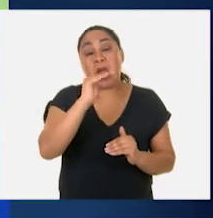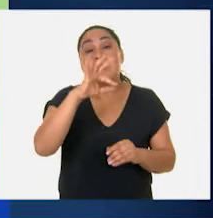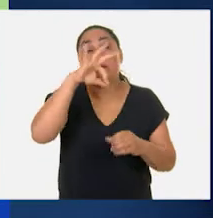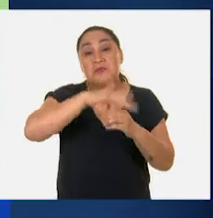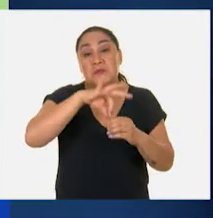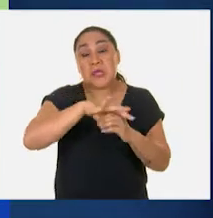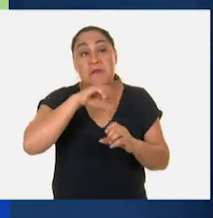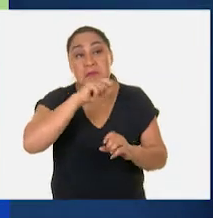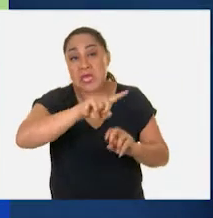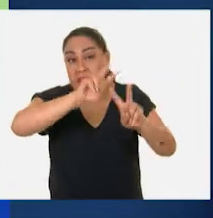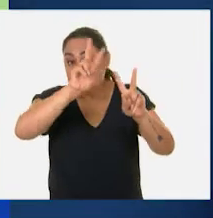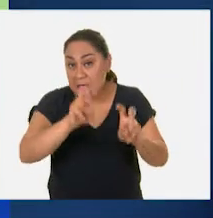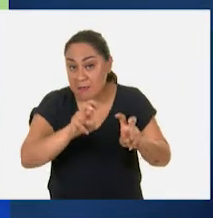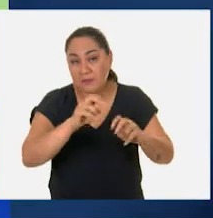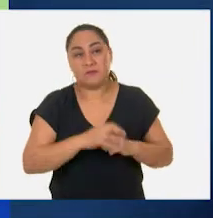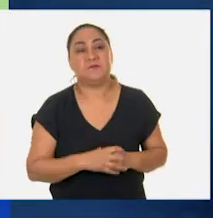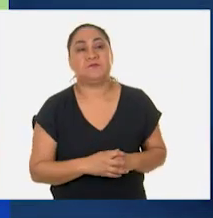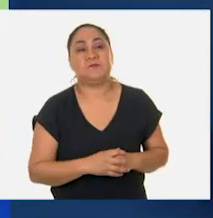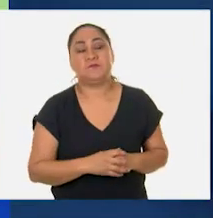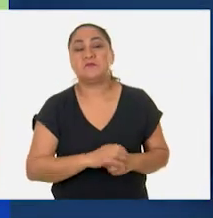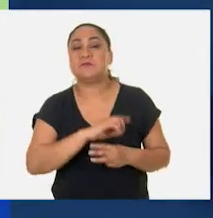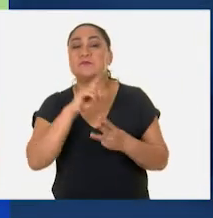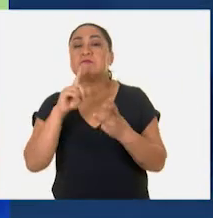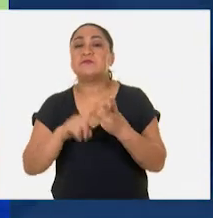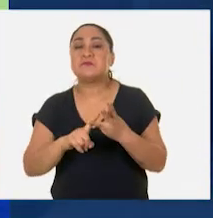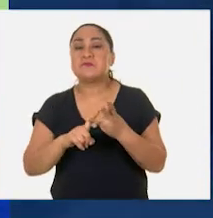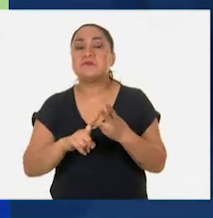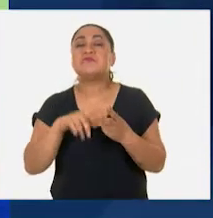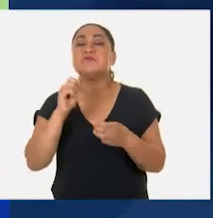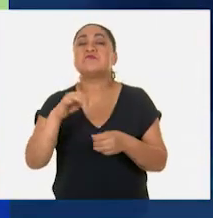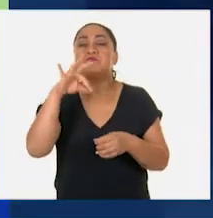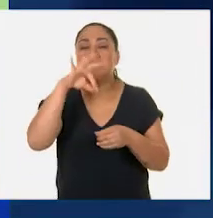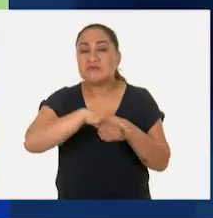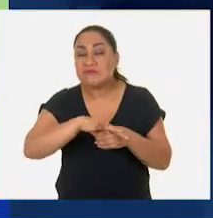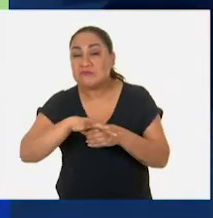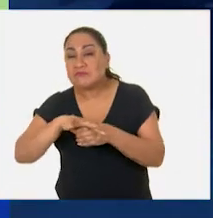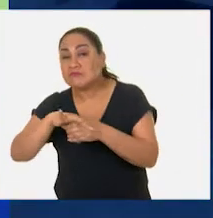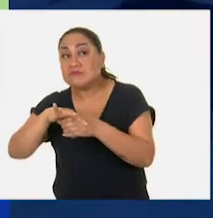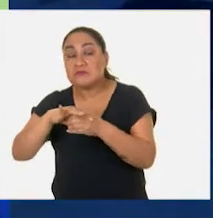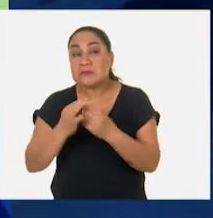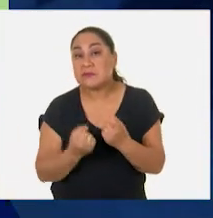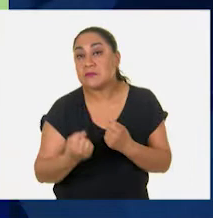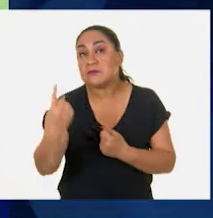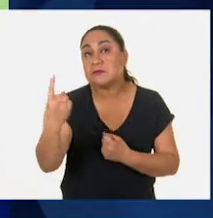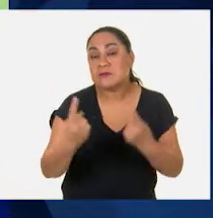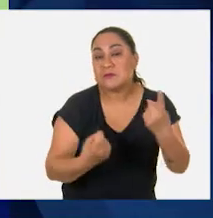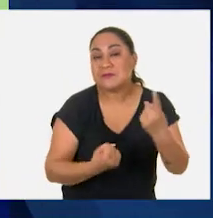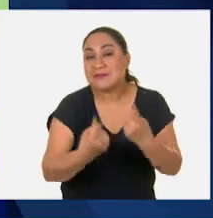tema o elemento. Y la tercera es por mayoría relativa, cuando uno de los